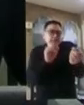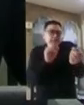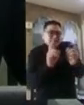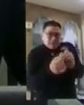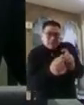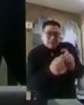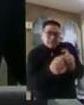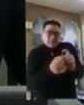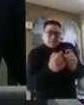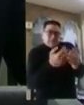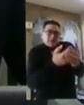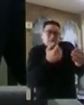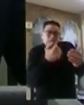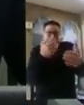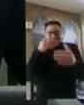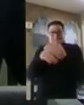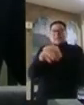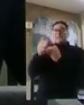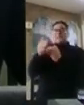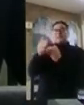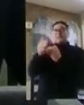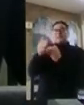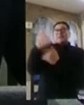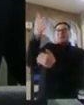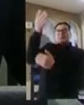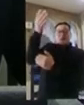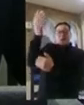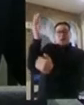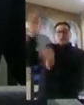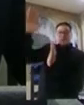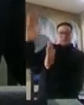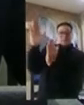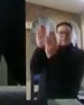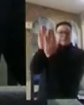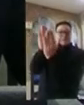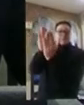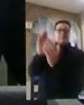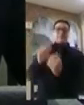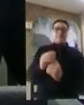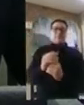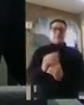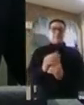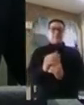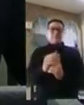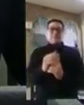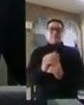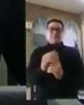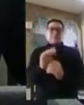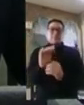de Dios, cuando sea el arrebatamiento, cuando Jesús se